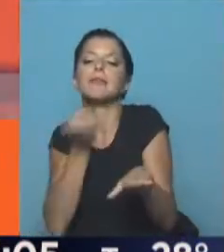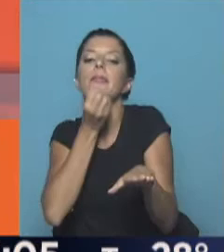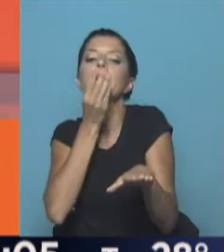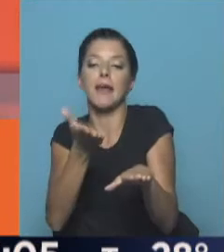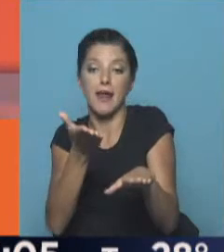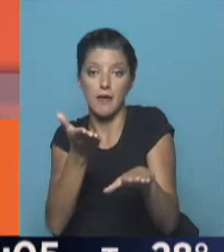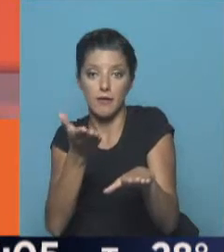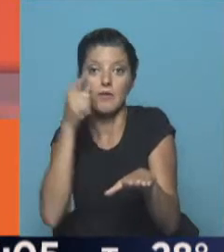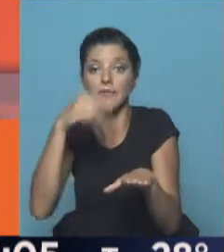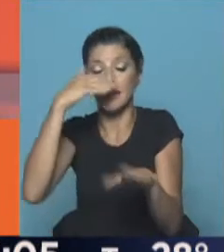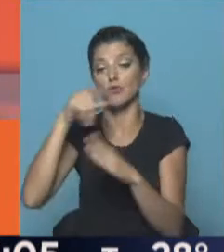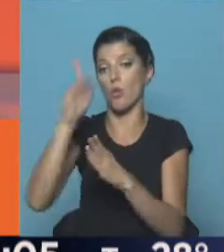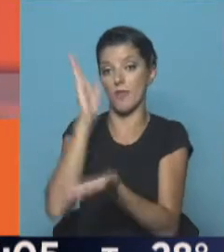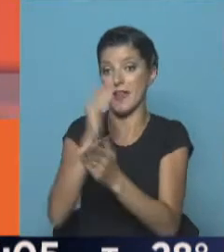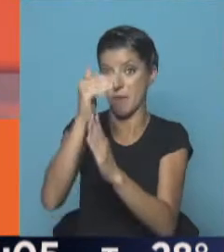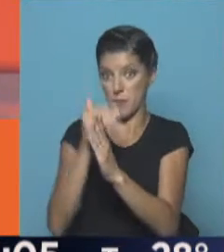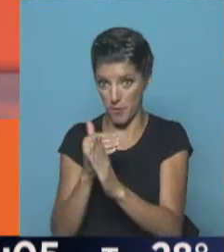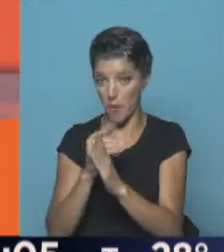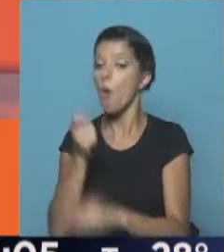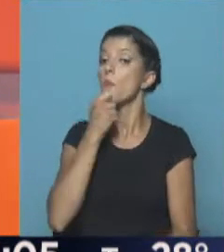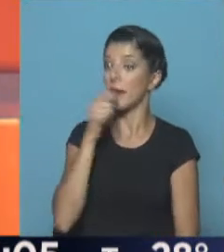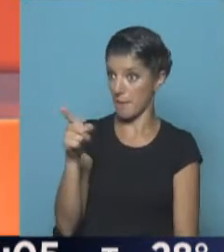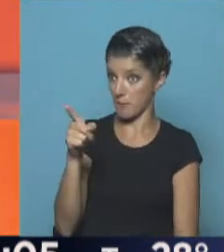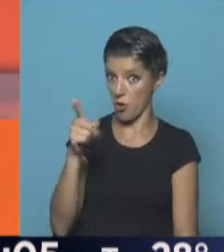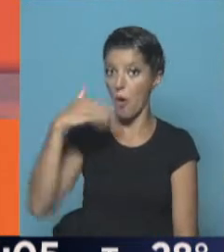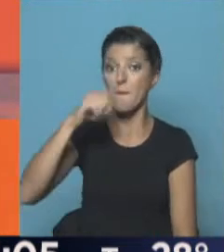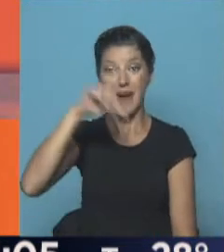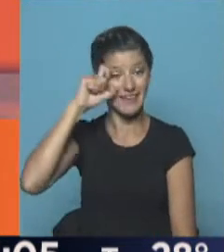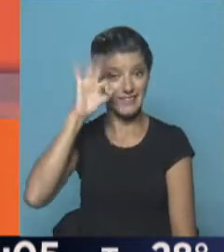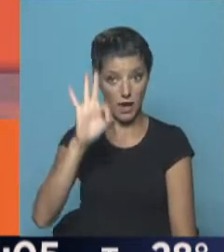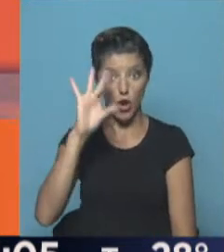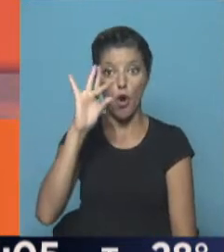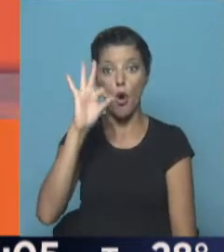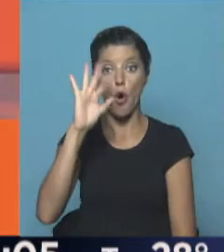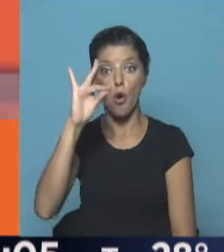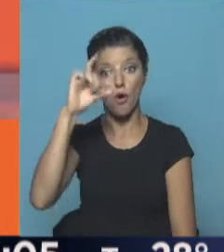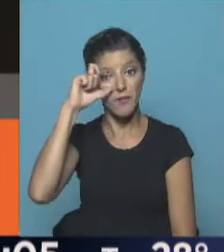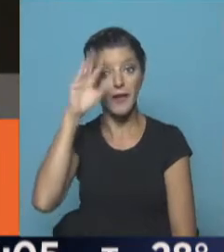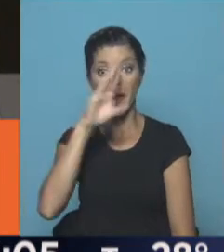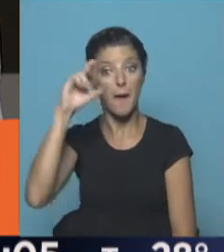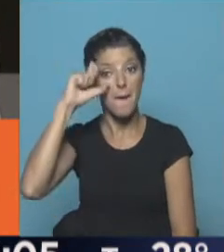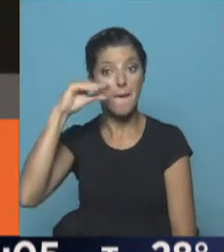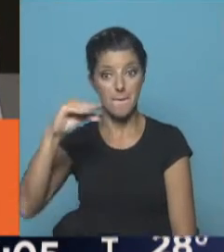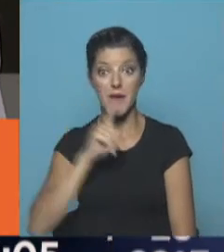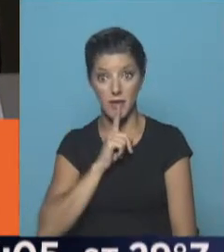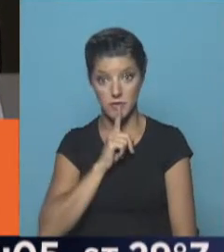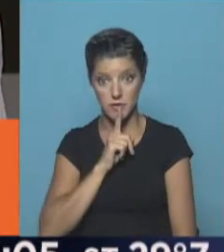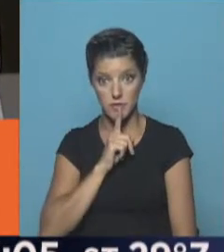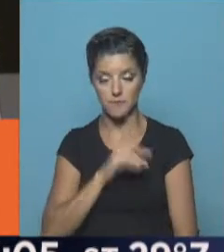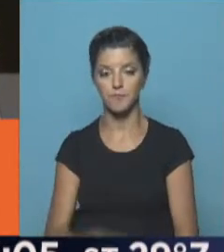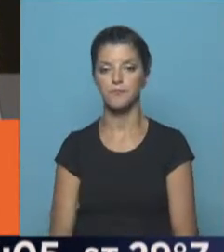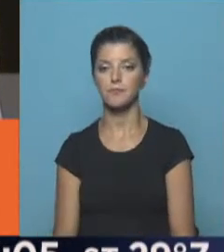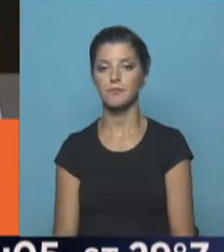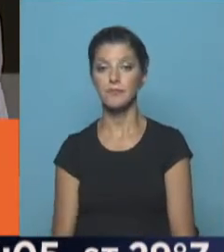involucrados en especial marcelo odebrecht el presidente de la principal receptora de esos fondos de la principal receptora